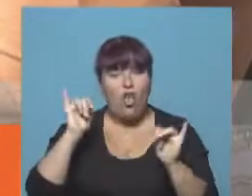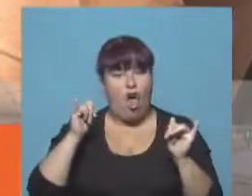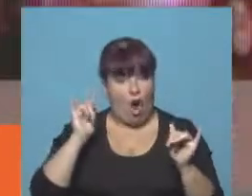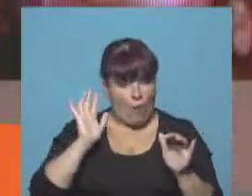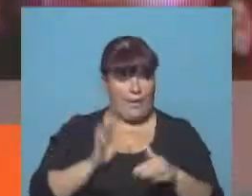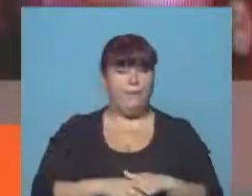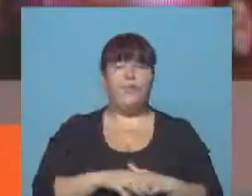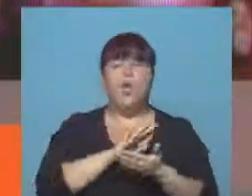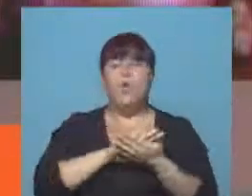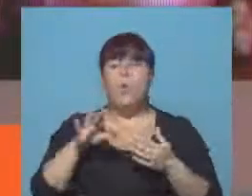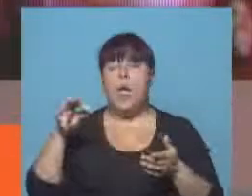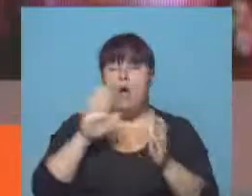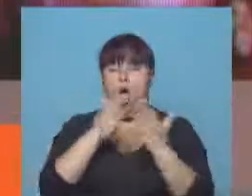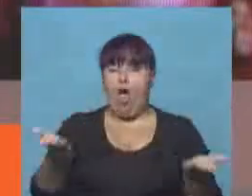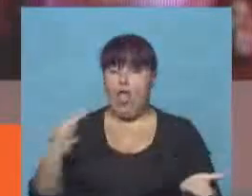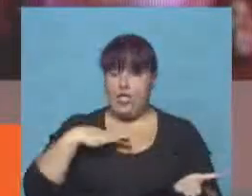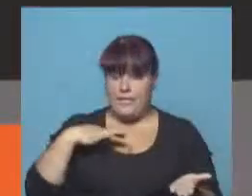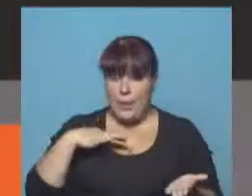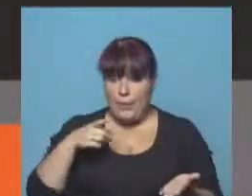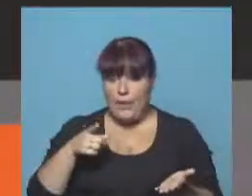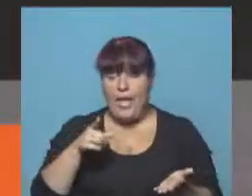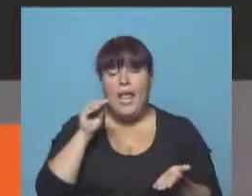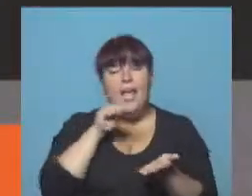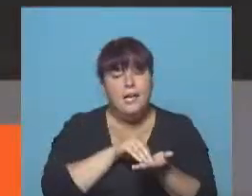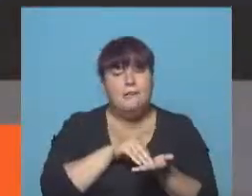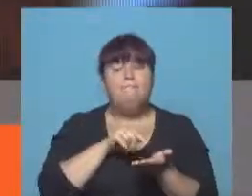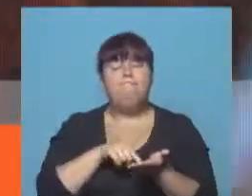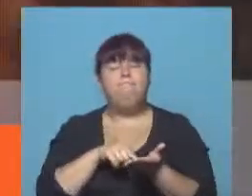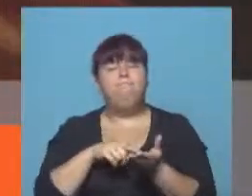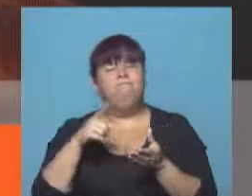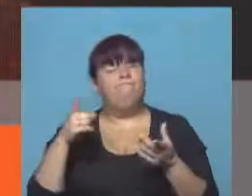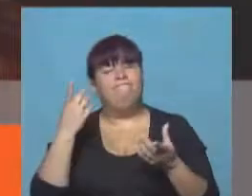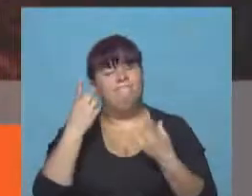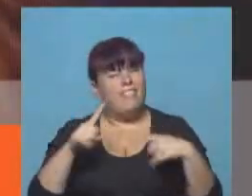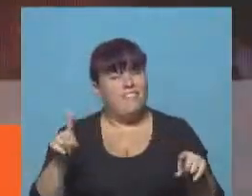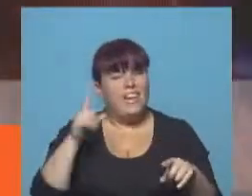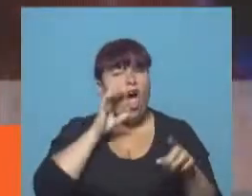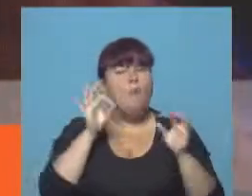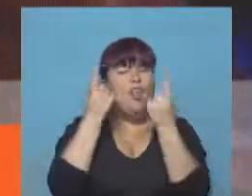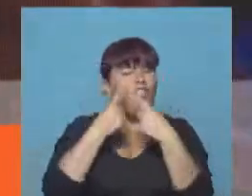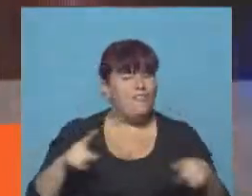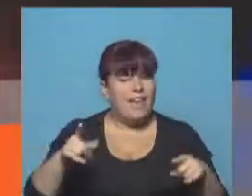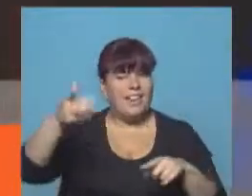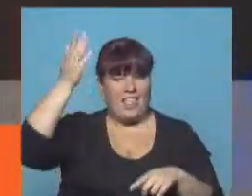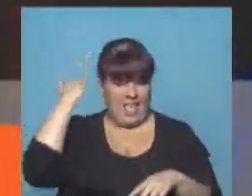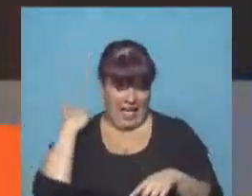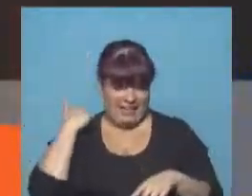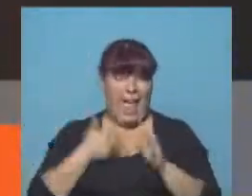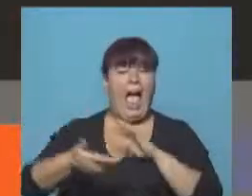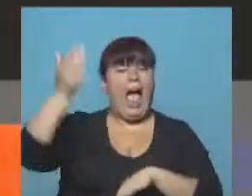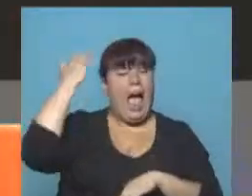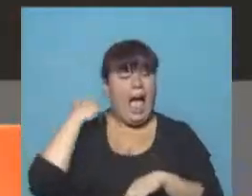jóvenes. El nuevo Código Civil marca una imprecisión totalmente diferente, una mirada diferente a la anterior. El